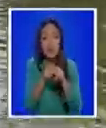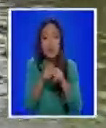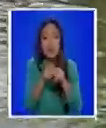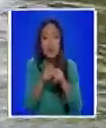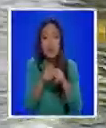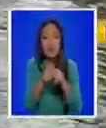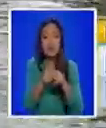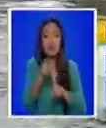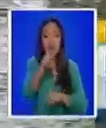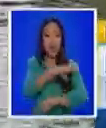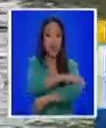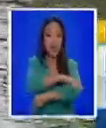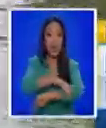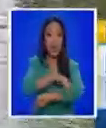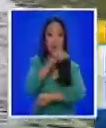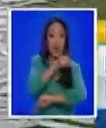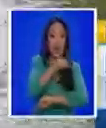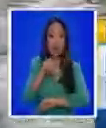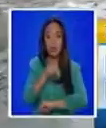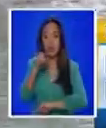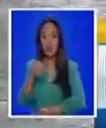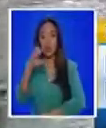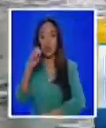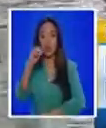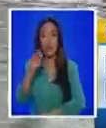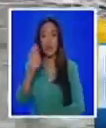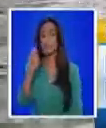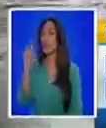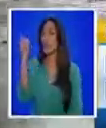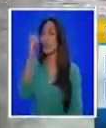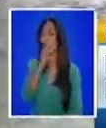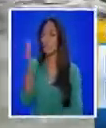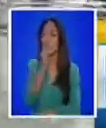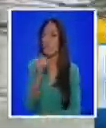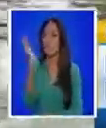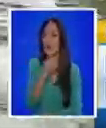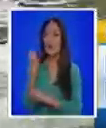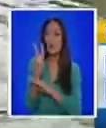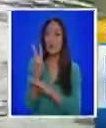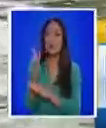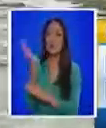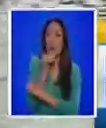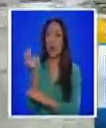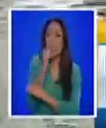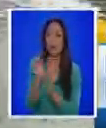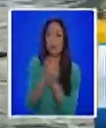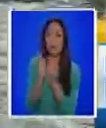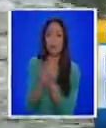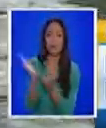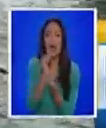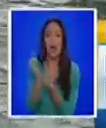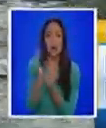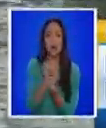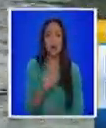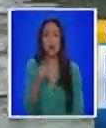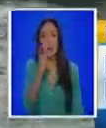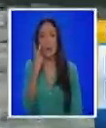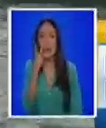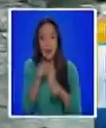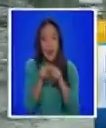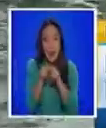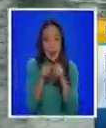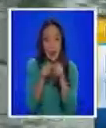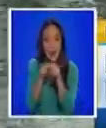el pedaleo acuático. No es difícil, ¿no? No, vamos vecino, vamos. Eso, alentando a los vecinos. Y vienen a tomar